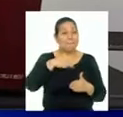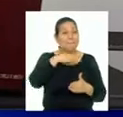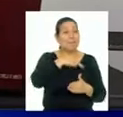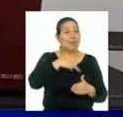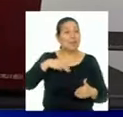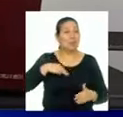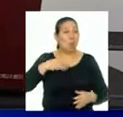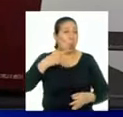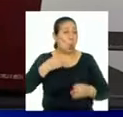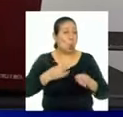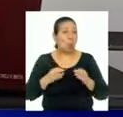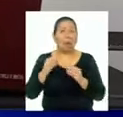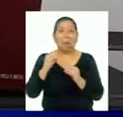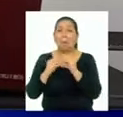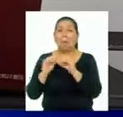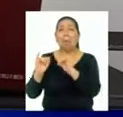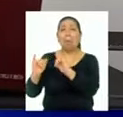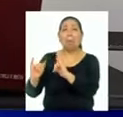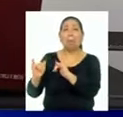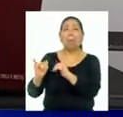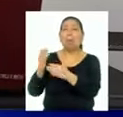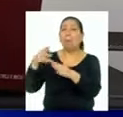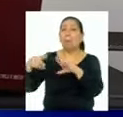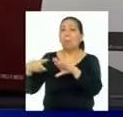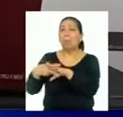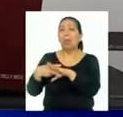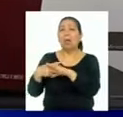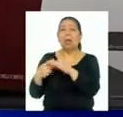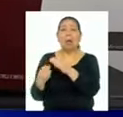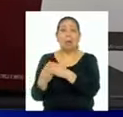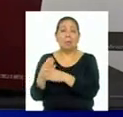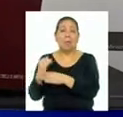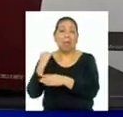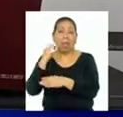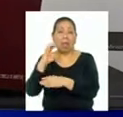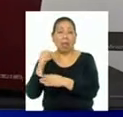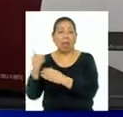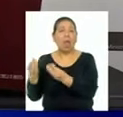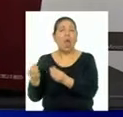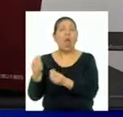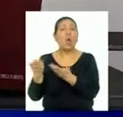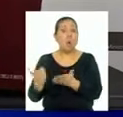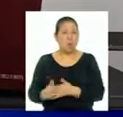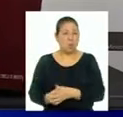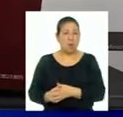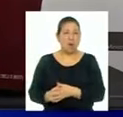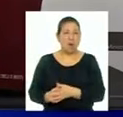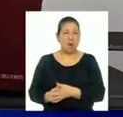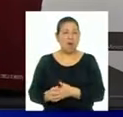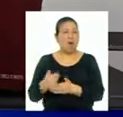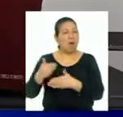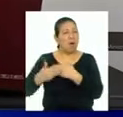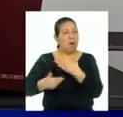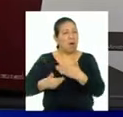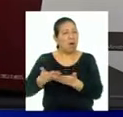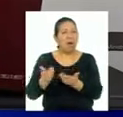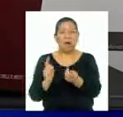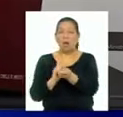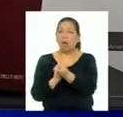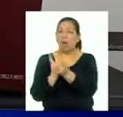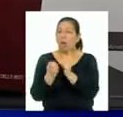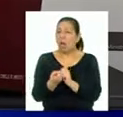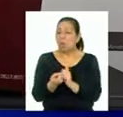Justicia. Dejaron obras paralizadas en la región Arequipa e Ica. ¿Cómo van a hacer en el proceso de